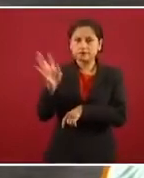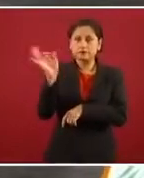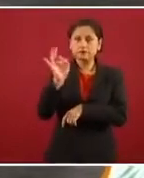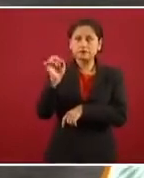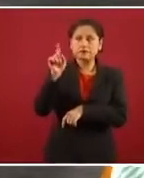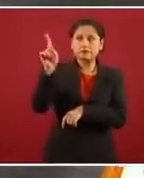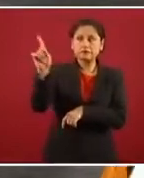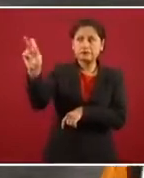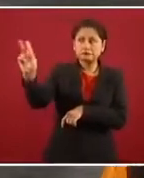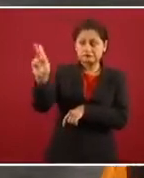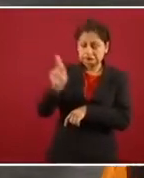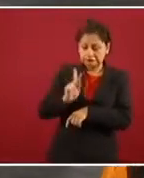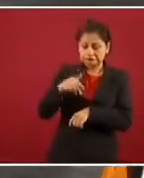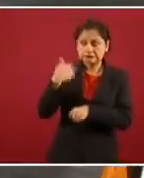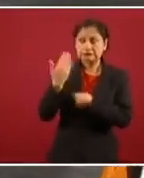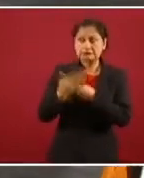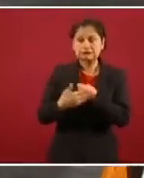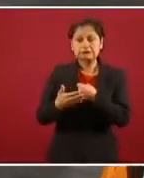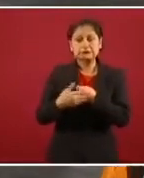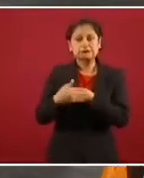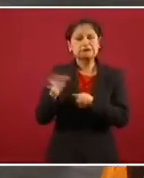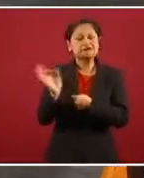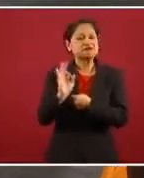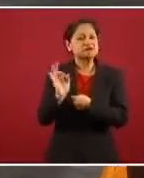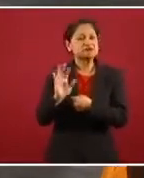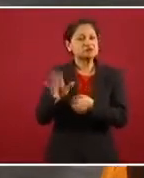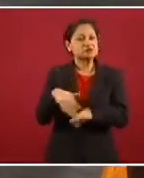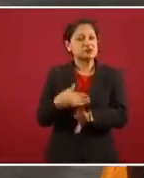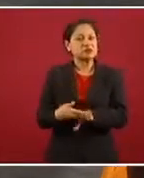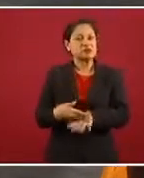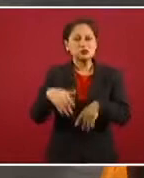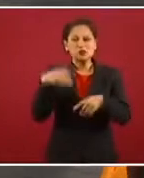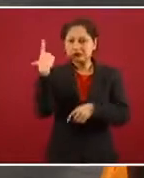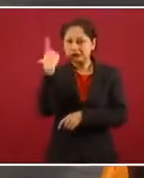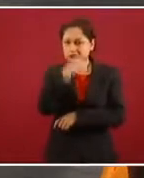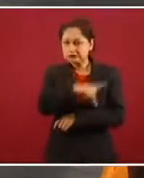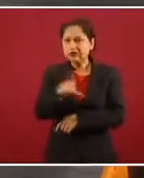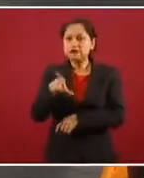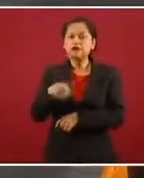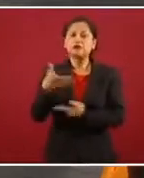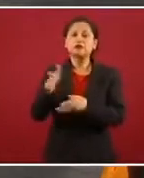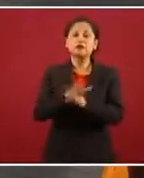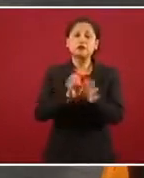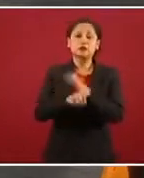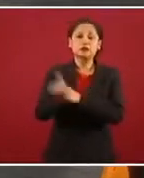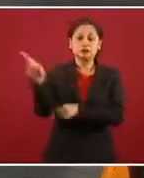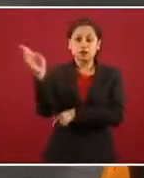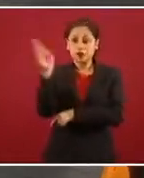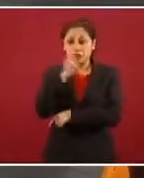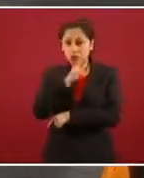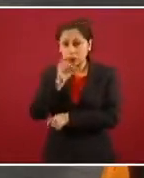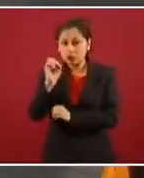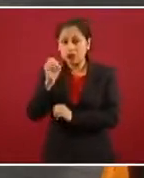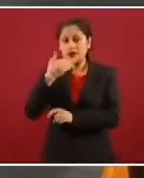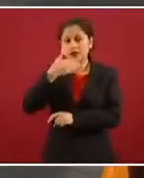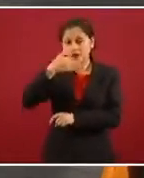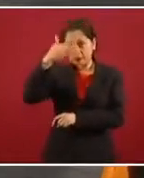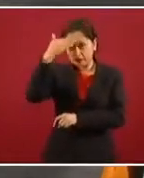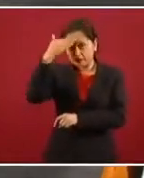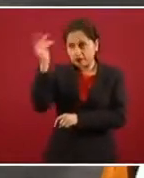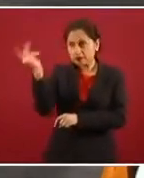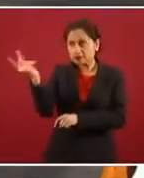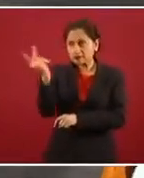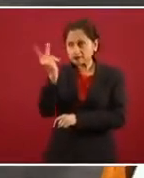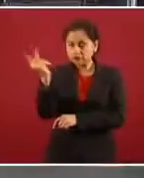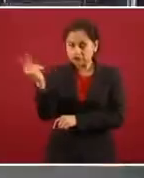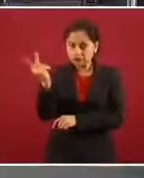durísimo, que los estados de ánimo de un señor en Rusia o en Arabia Saudita nos pueden